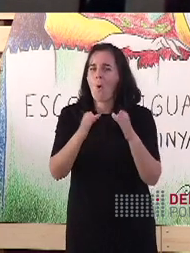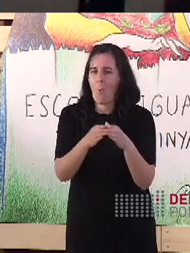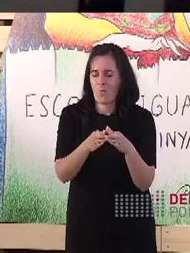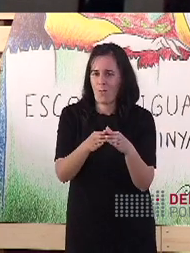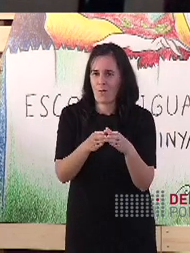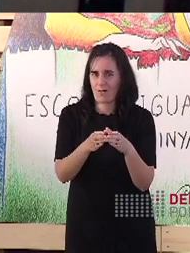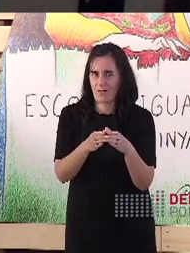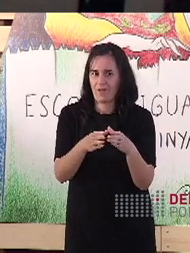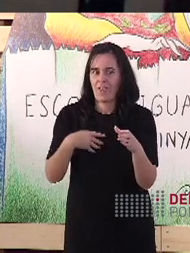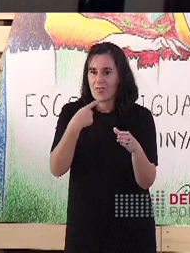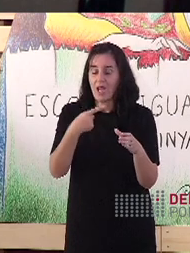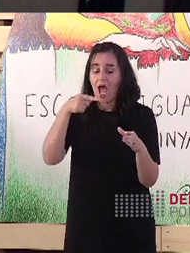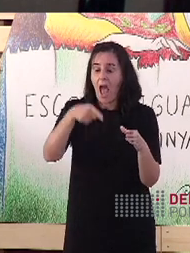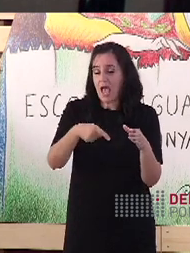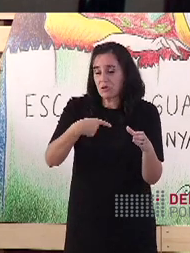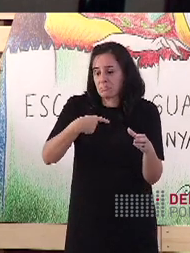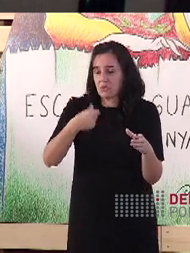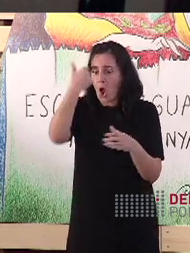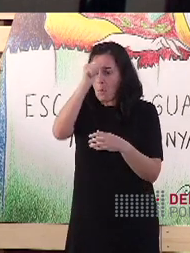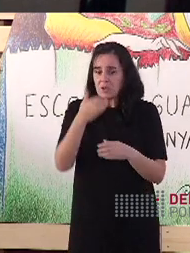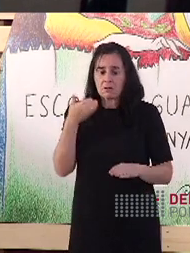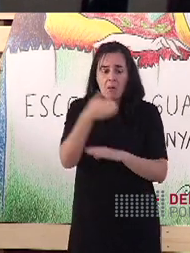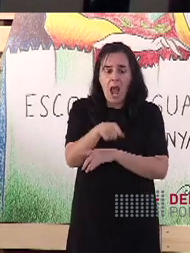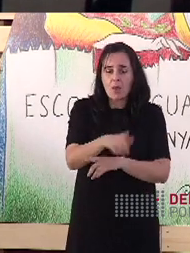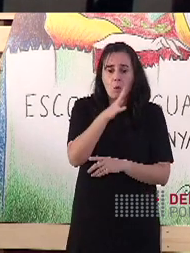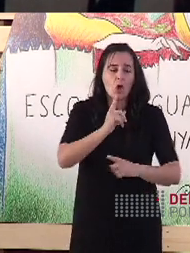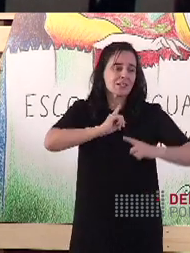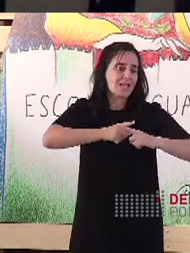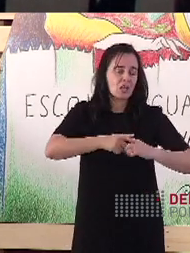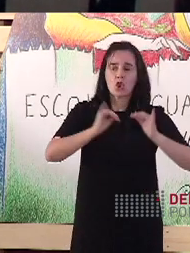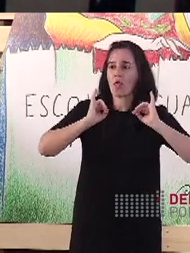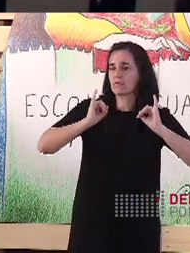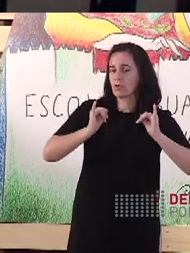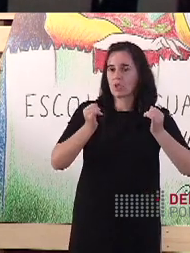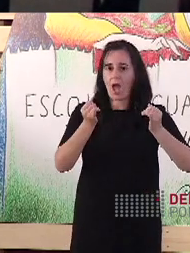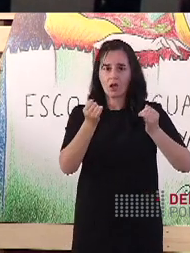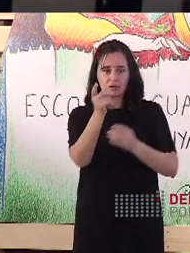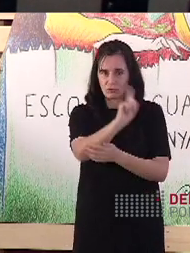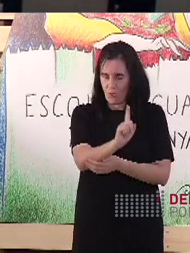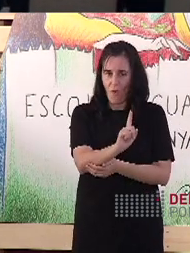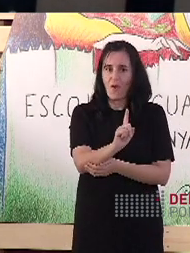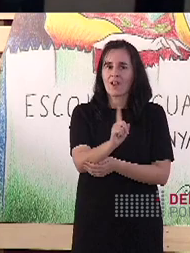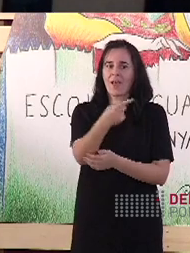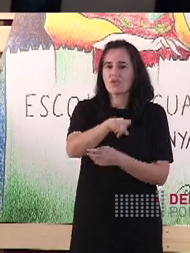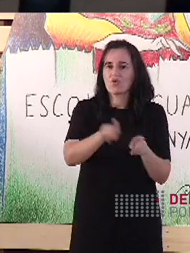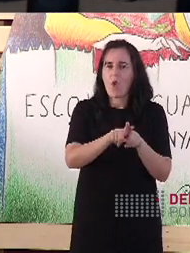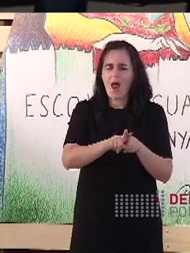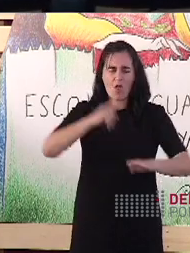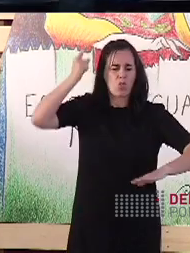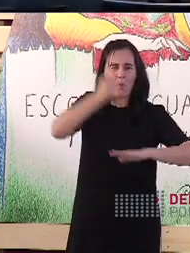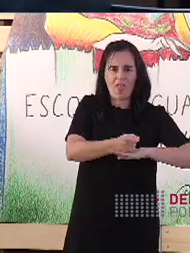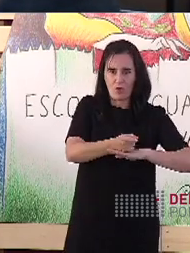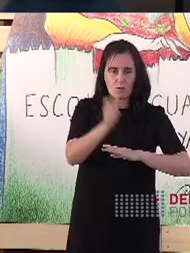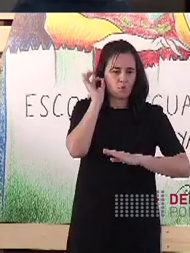están ellos no están ahí teniendo relaciones sexuales, ellos no están ahí disfrutando ni siquiera. Ellos lo que están haciendo es ejerciendo dominación sobre